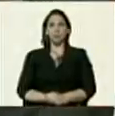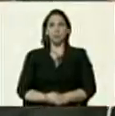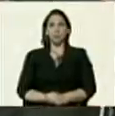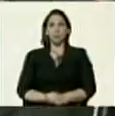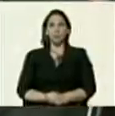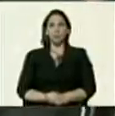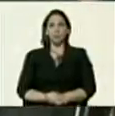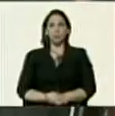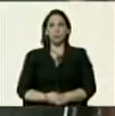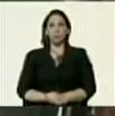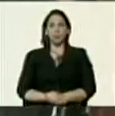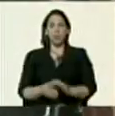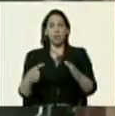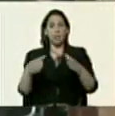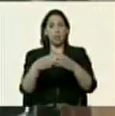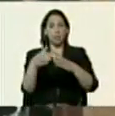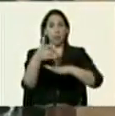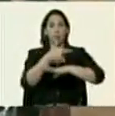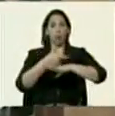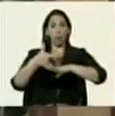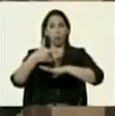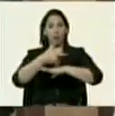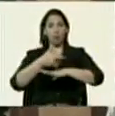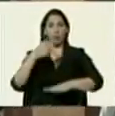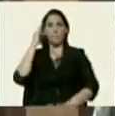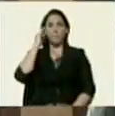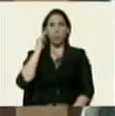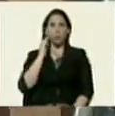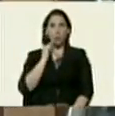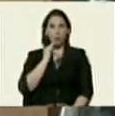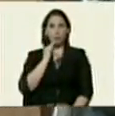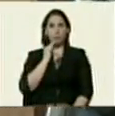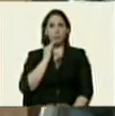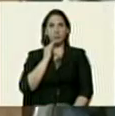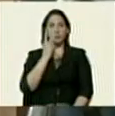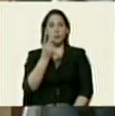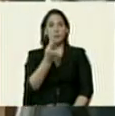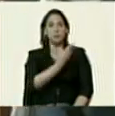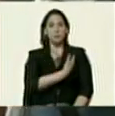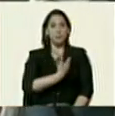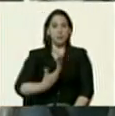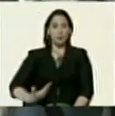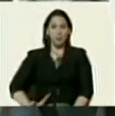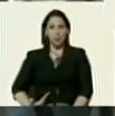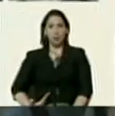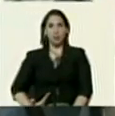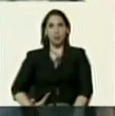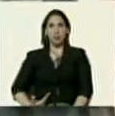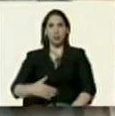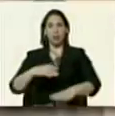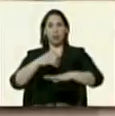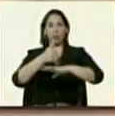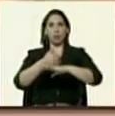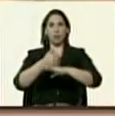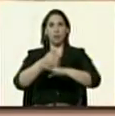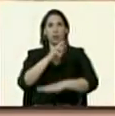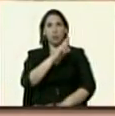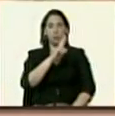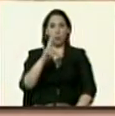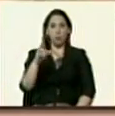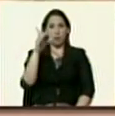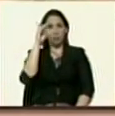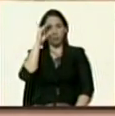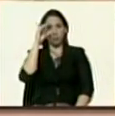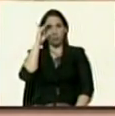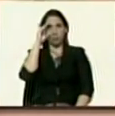al equipo de gobierno bolivariano, la vicepresidenta ejecutiva de la República, Delcy Rodríguez, que viene llegando